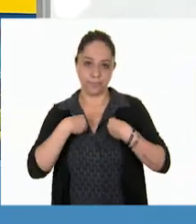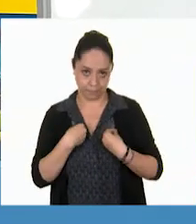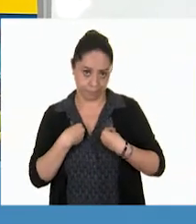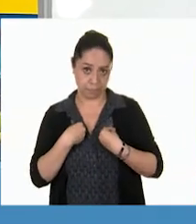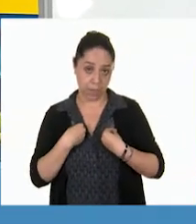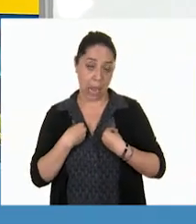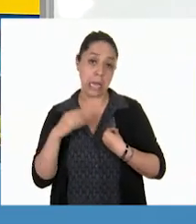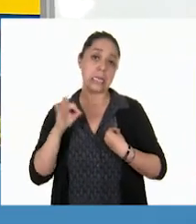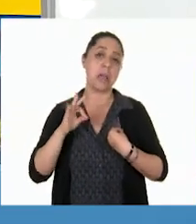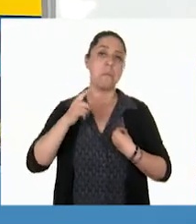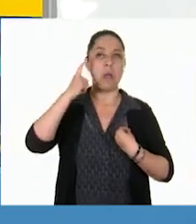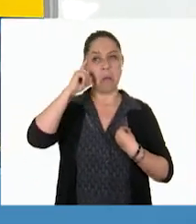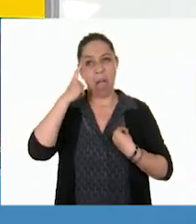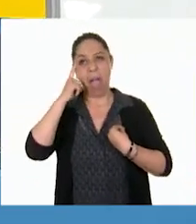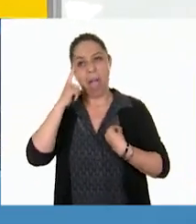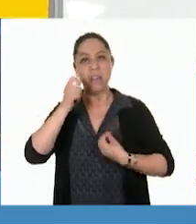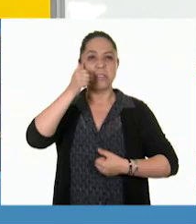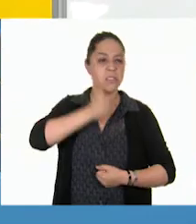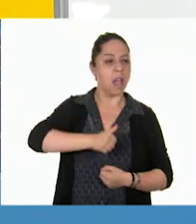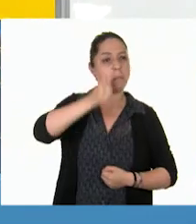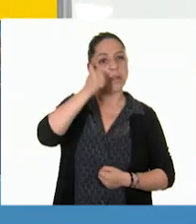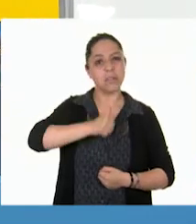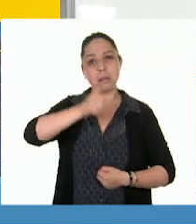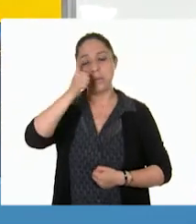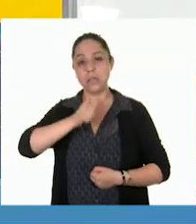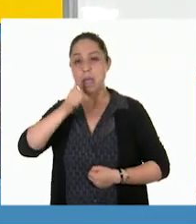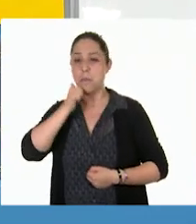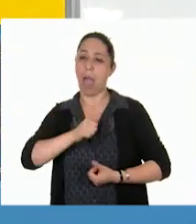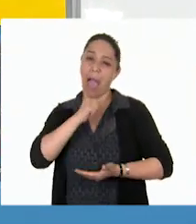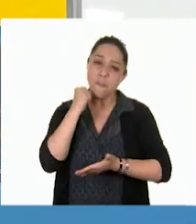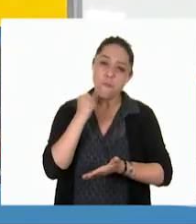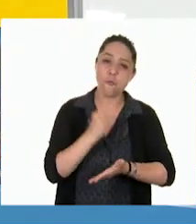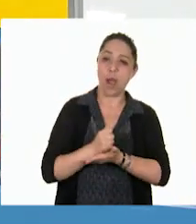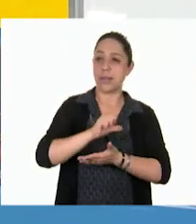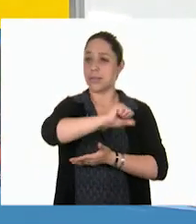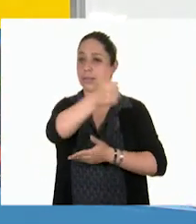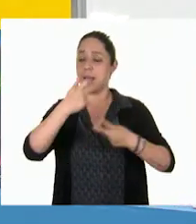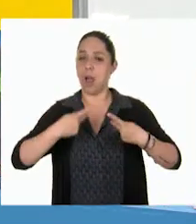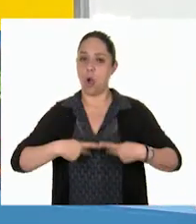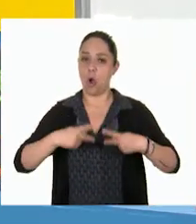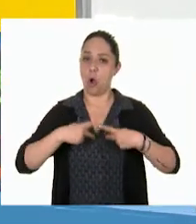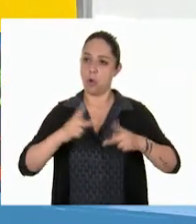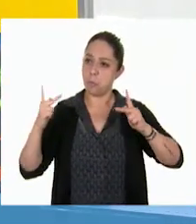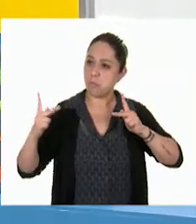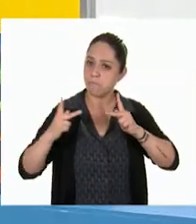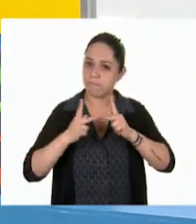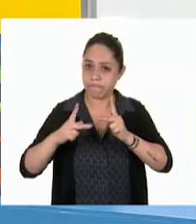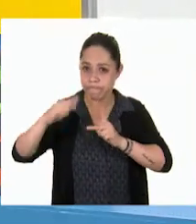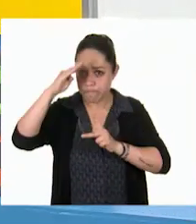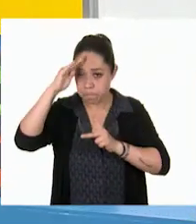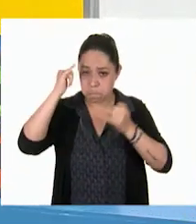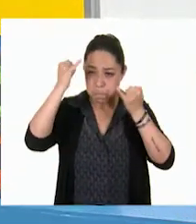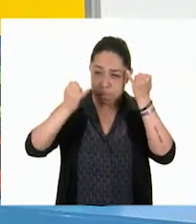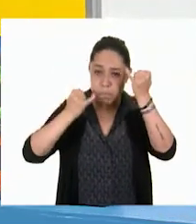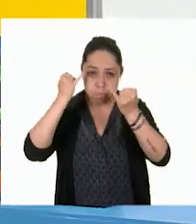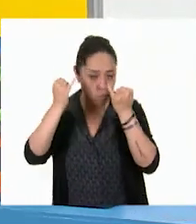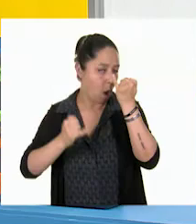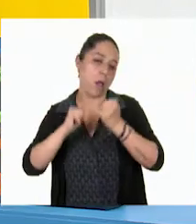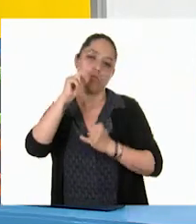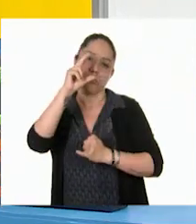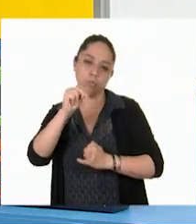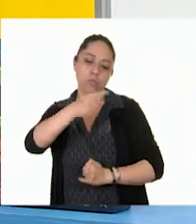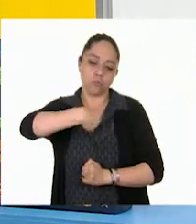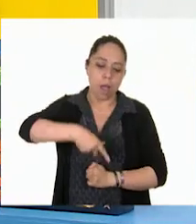de enojarnos y querer que las personas piensen como nosotras y nosotros, sino más bien se trata de ser flexibles